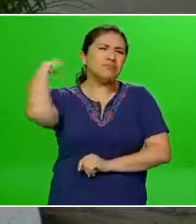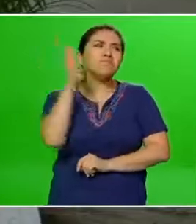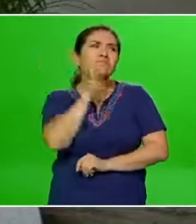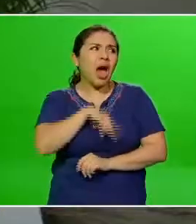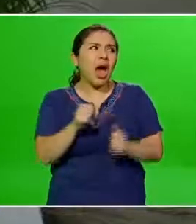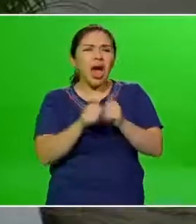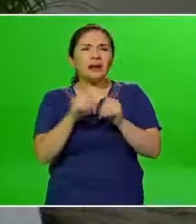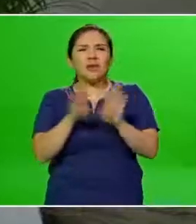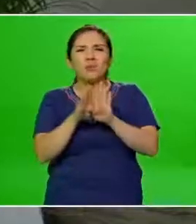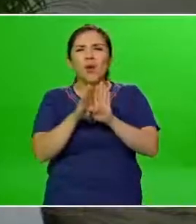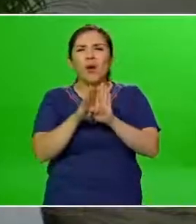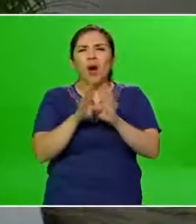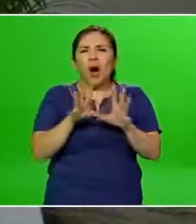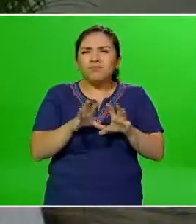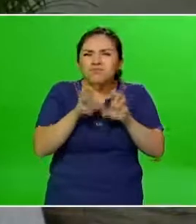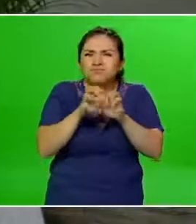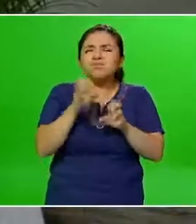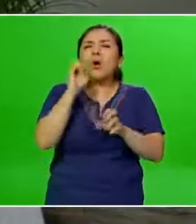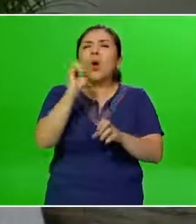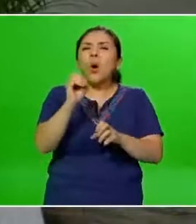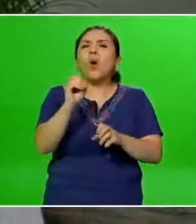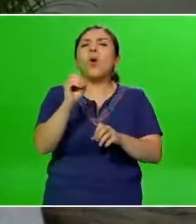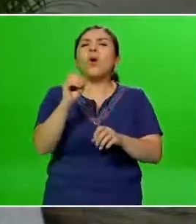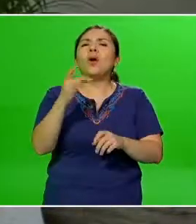y una arritmia que me quedó